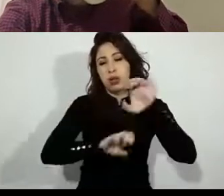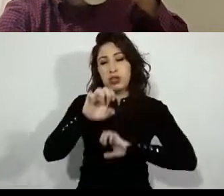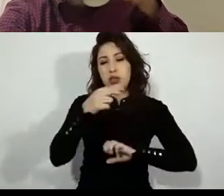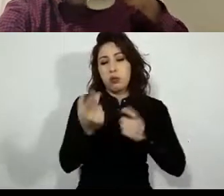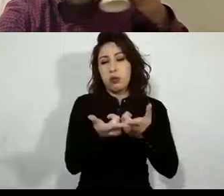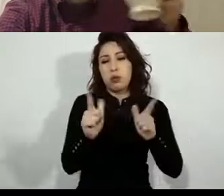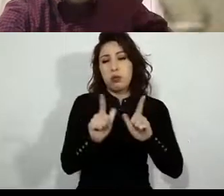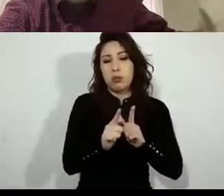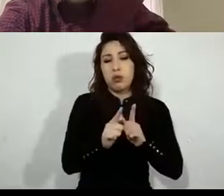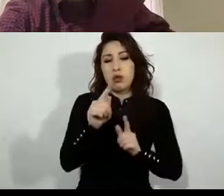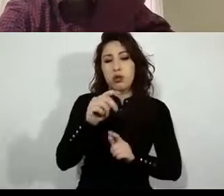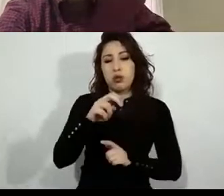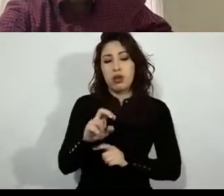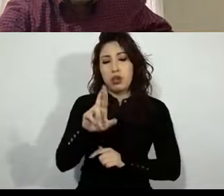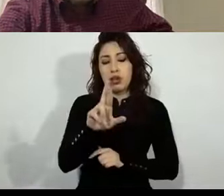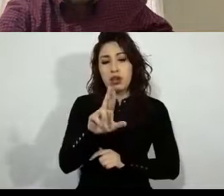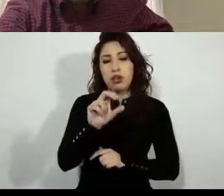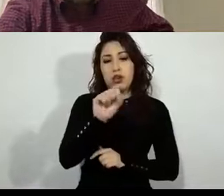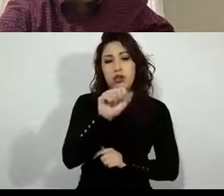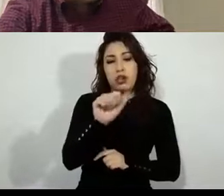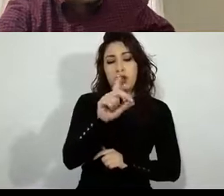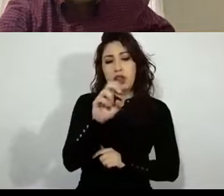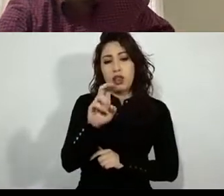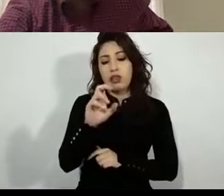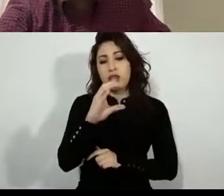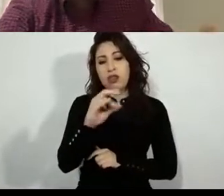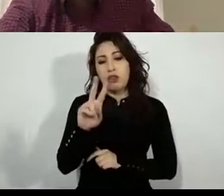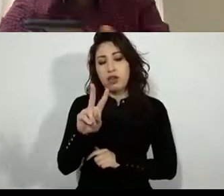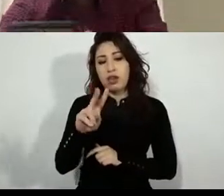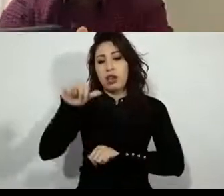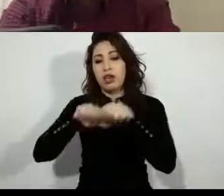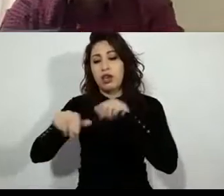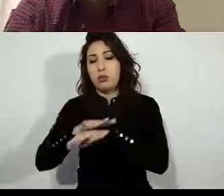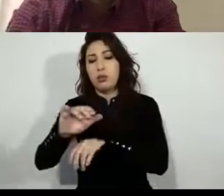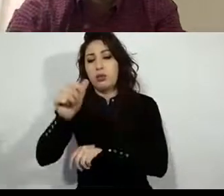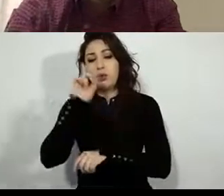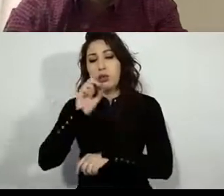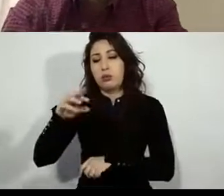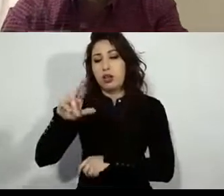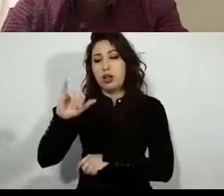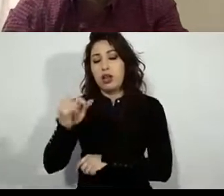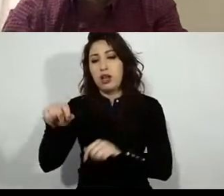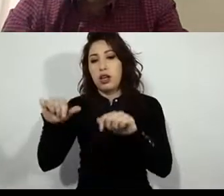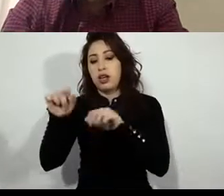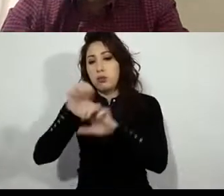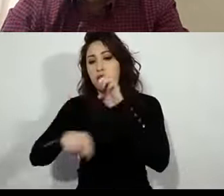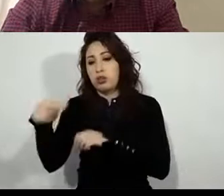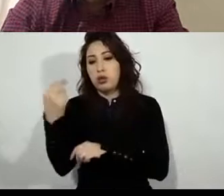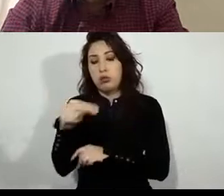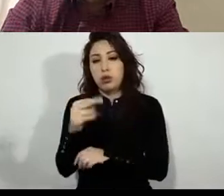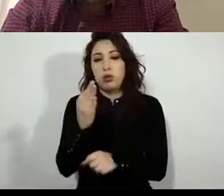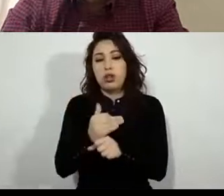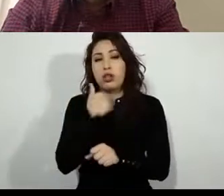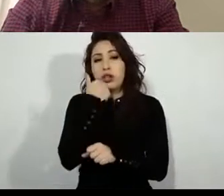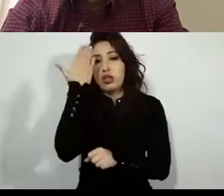la proveedora Flor de María Adame Vives? Ese sería un primer planteamiento. ¿Cuál es el estatus? Si